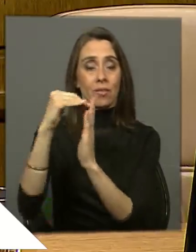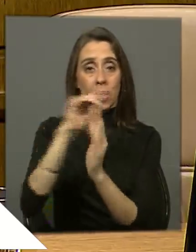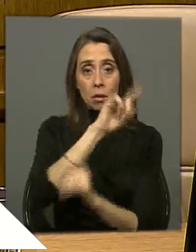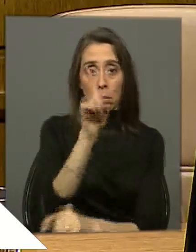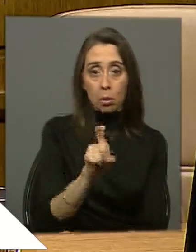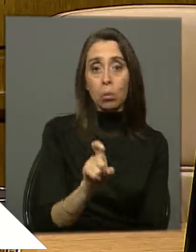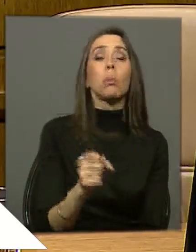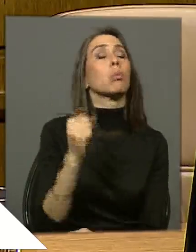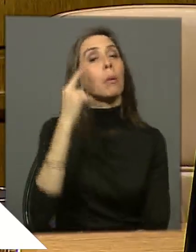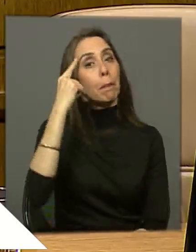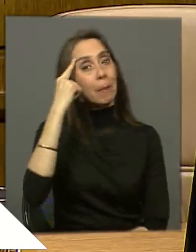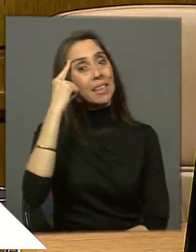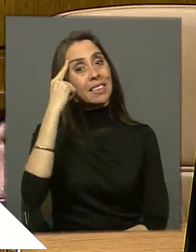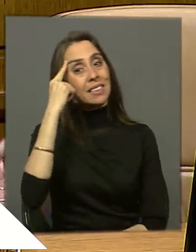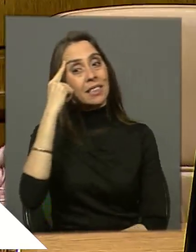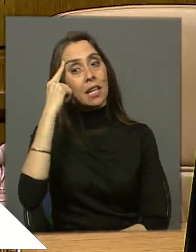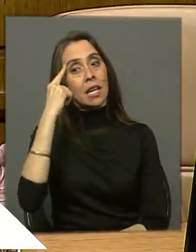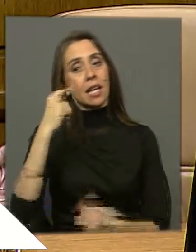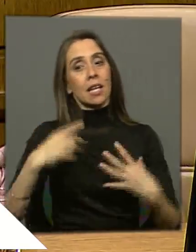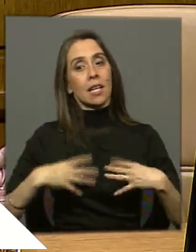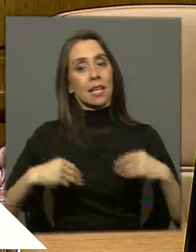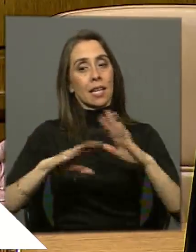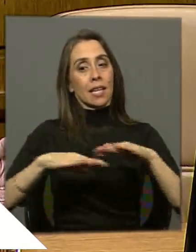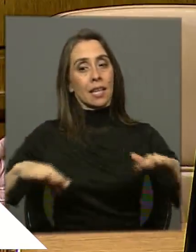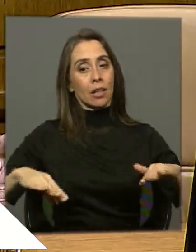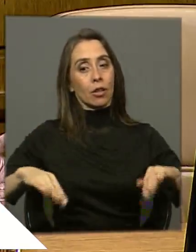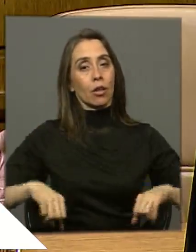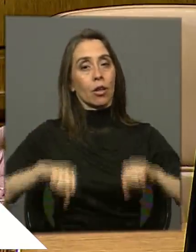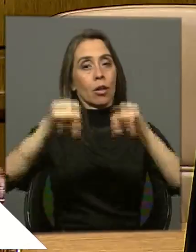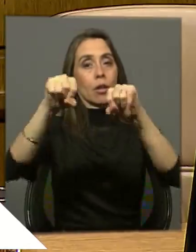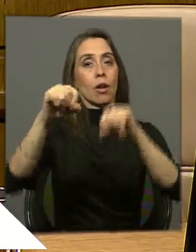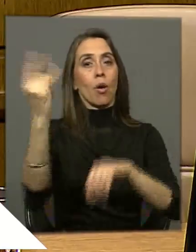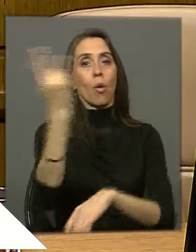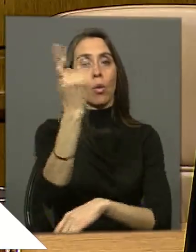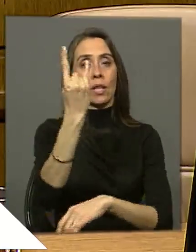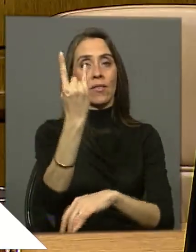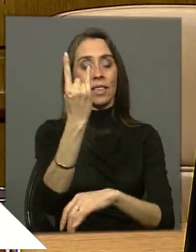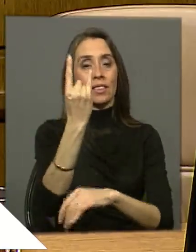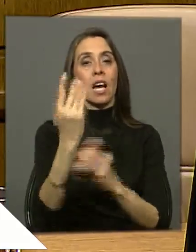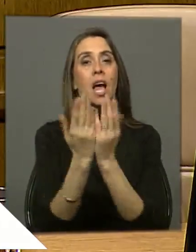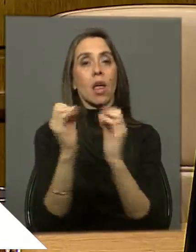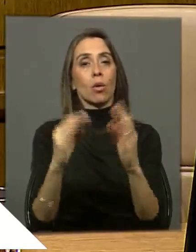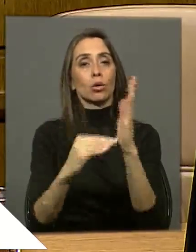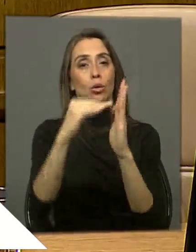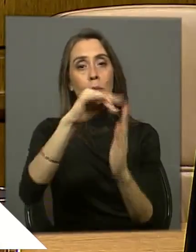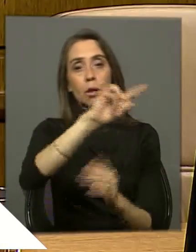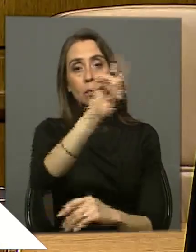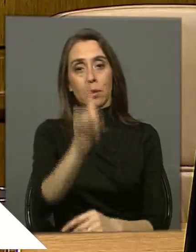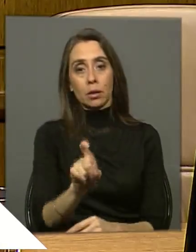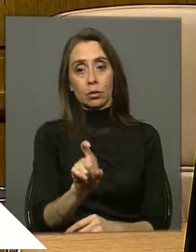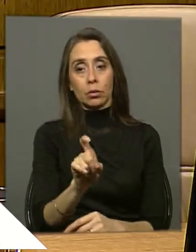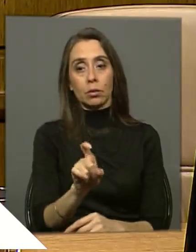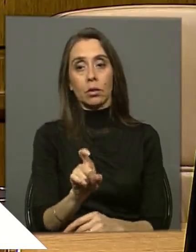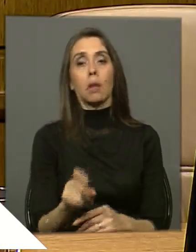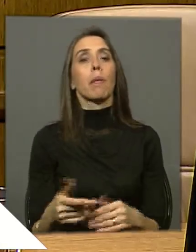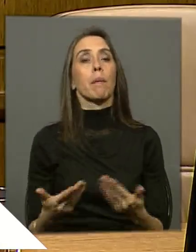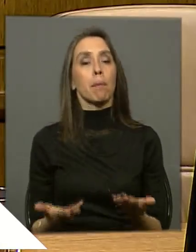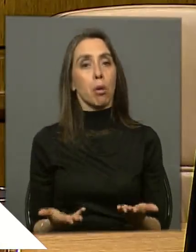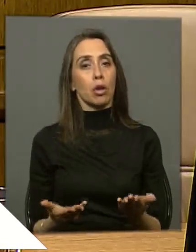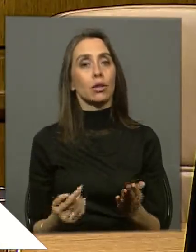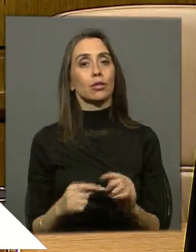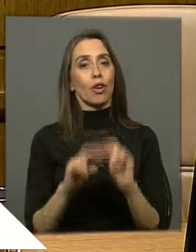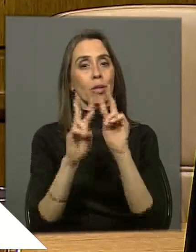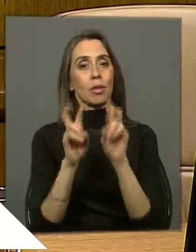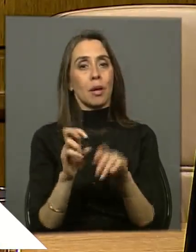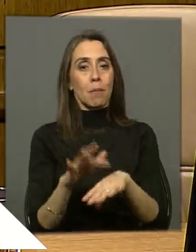¿podrá pensar con certeza enviar a sus hijos a la universidad, a la educación superior? Por eso es que este es un